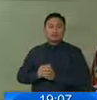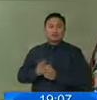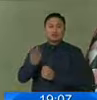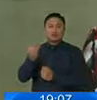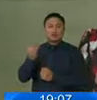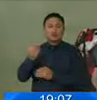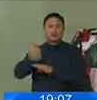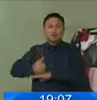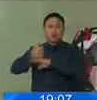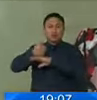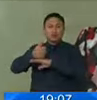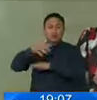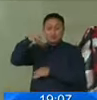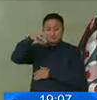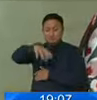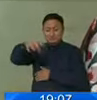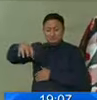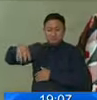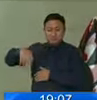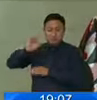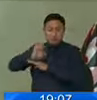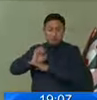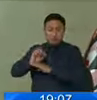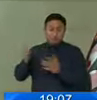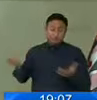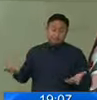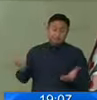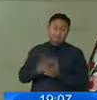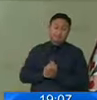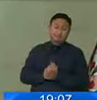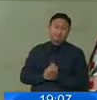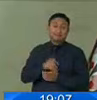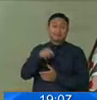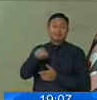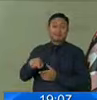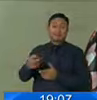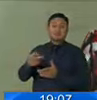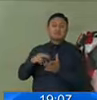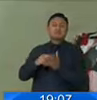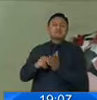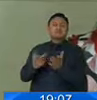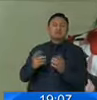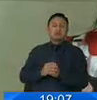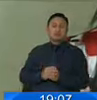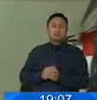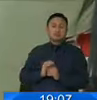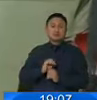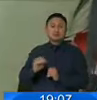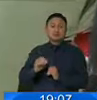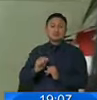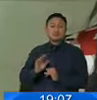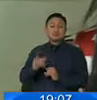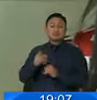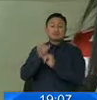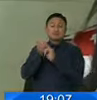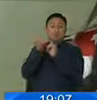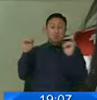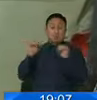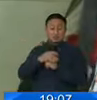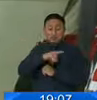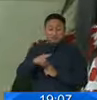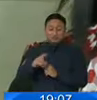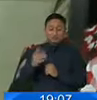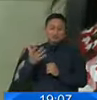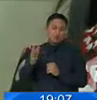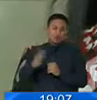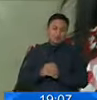de autoridades locales en nuestro país. Así que sí, esto lo que genera es una vez más el debilitamiento de la institucionalidad y la democracia,